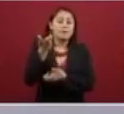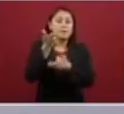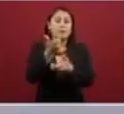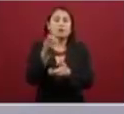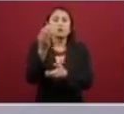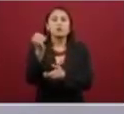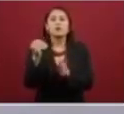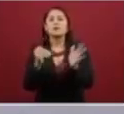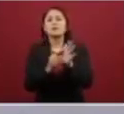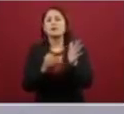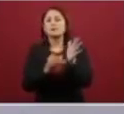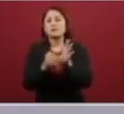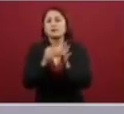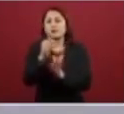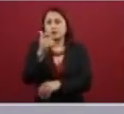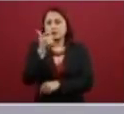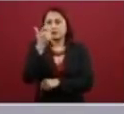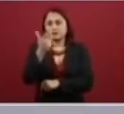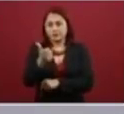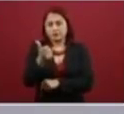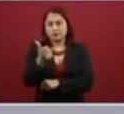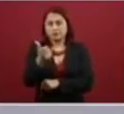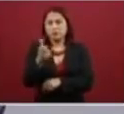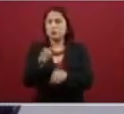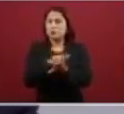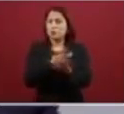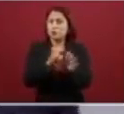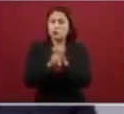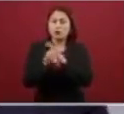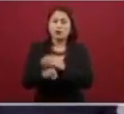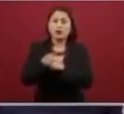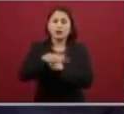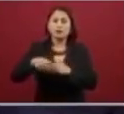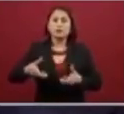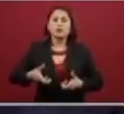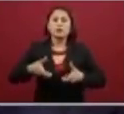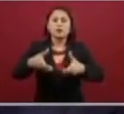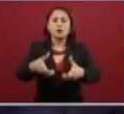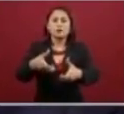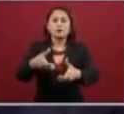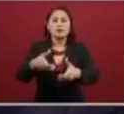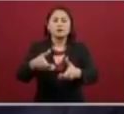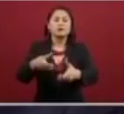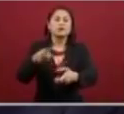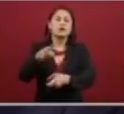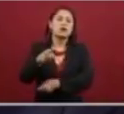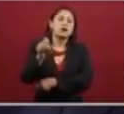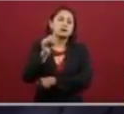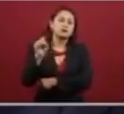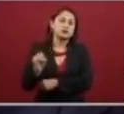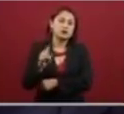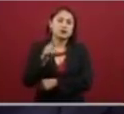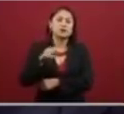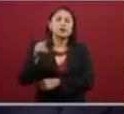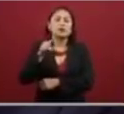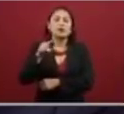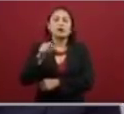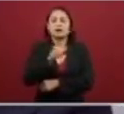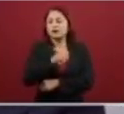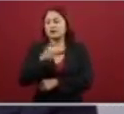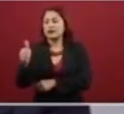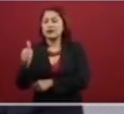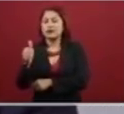destaco, entre otros, el camino de Badiraguato, Sinaloa, a Guadalupe y Calvo,